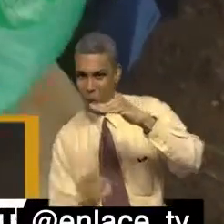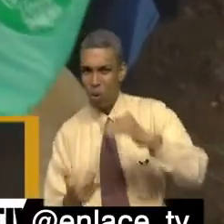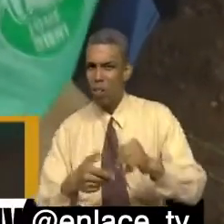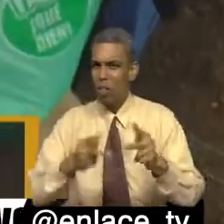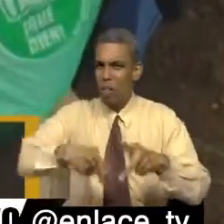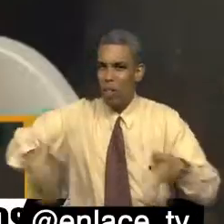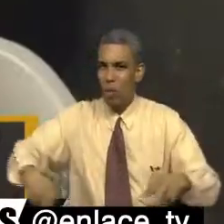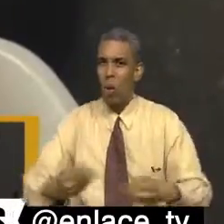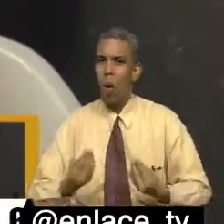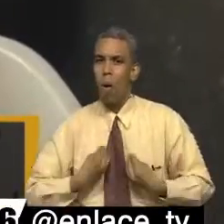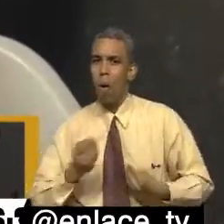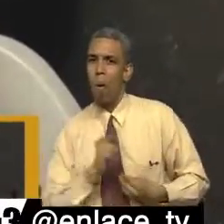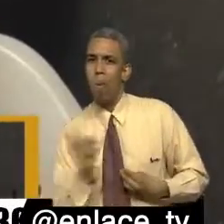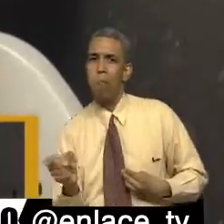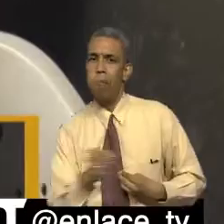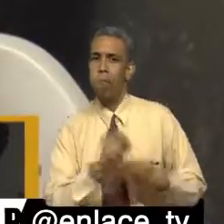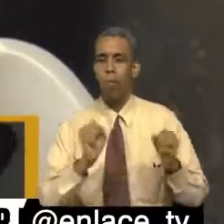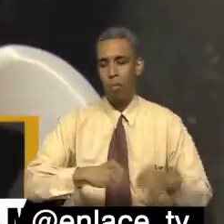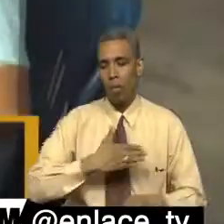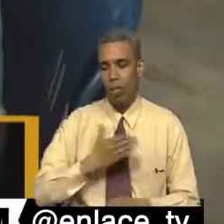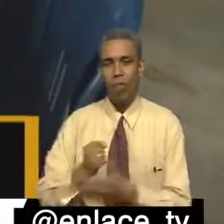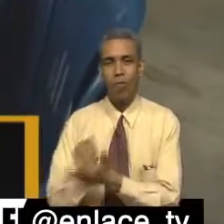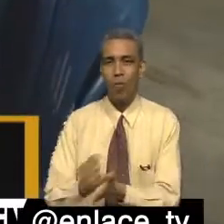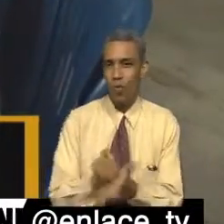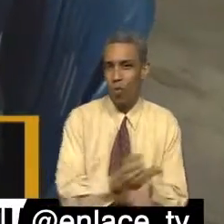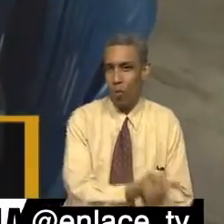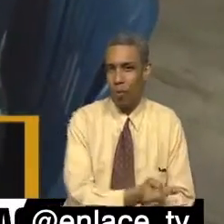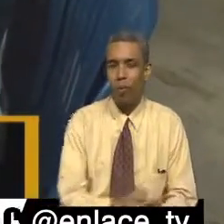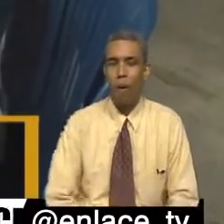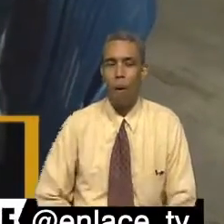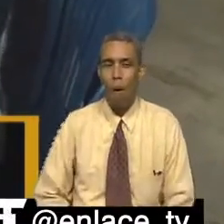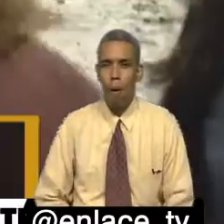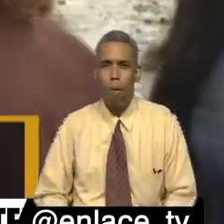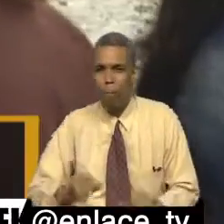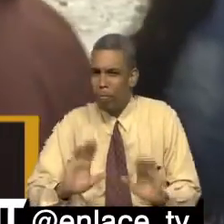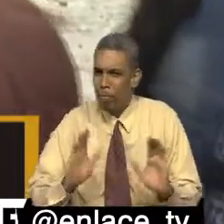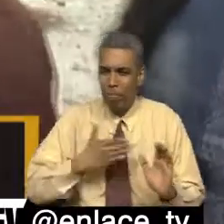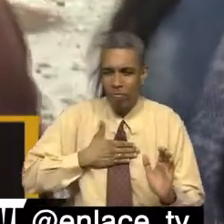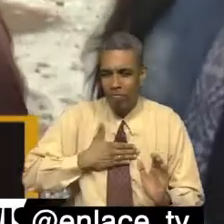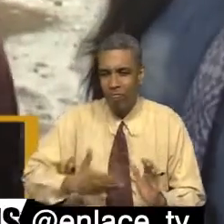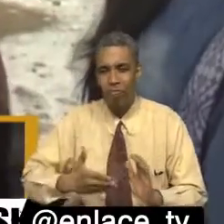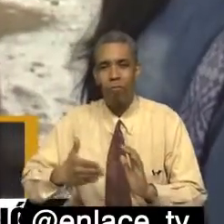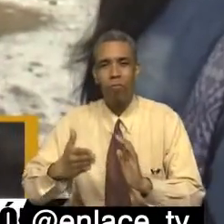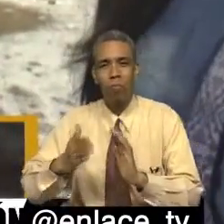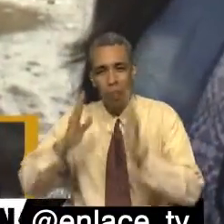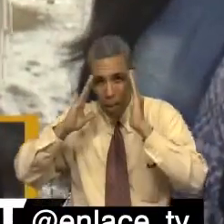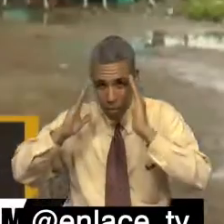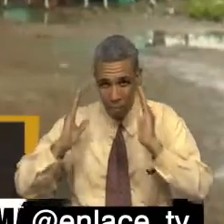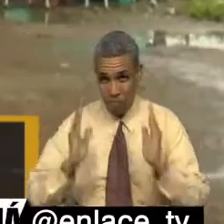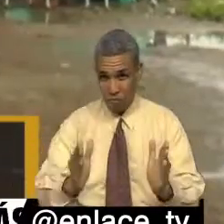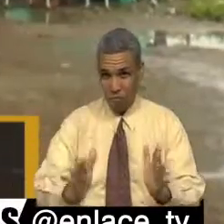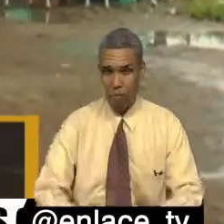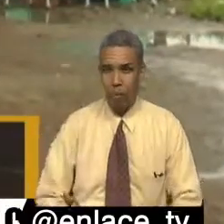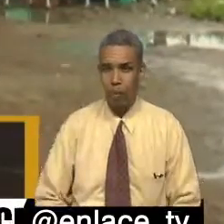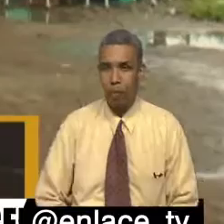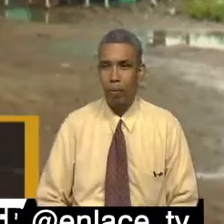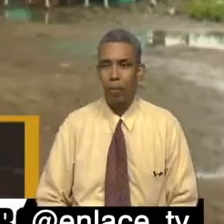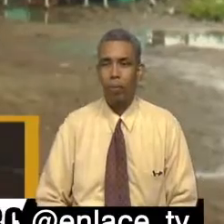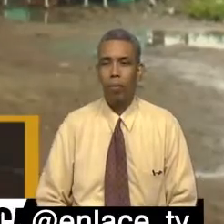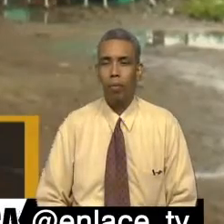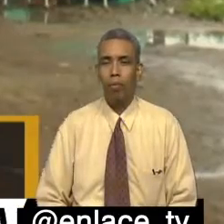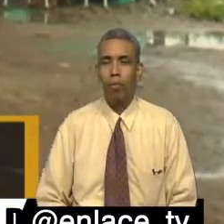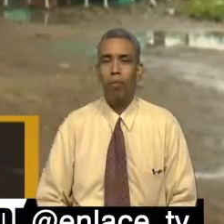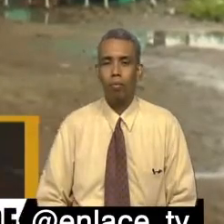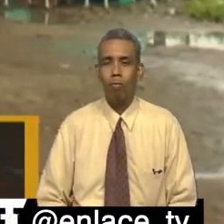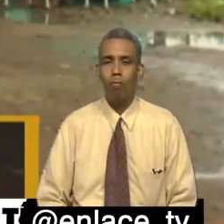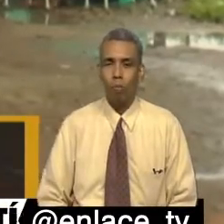Desarrollo Económico, Paz y Convivencia, entre otras dependencias, con el objetivo de brindar atención a esta comunidad. La Secretaría Municipal quiso